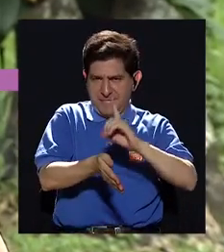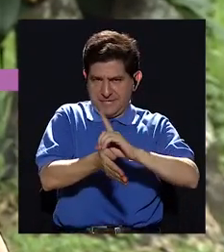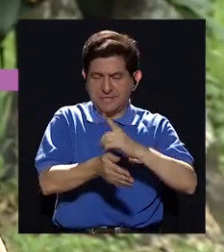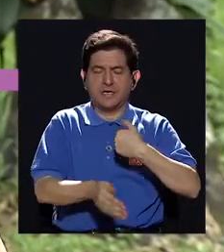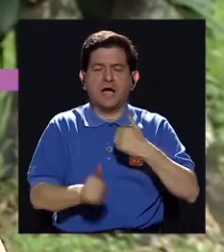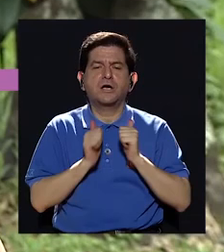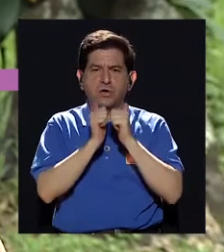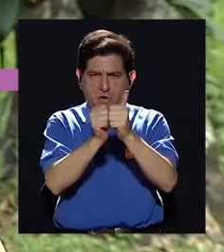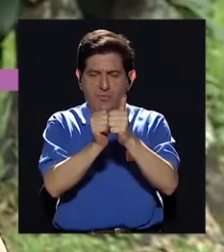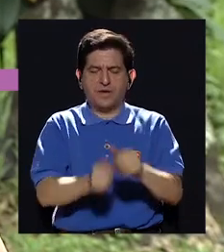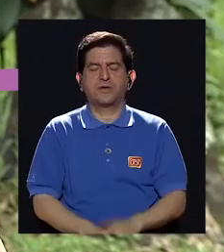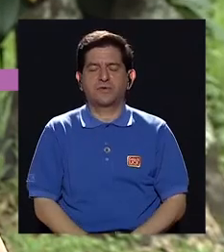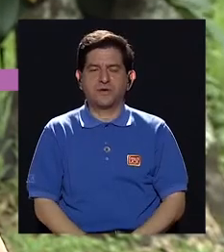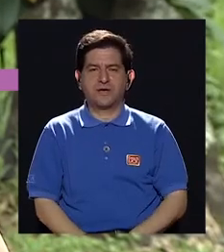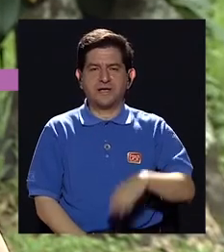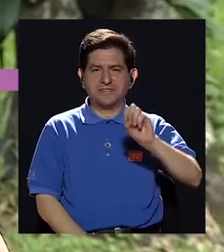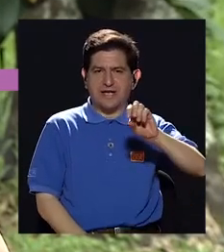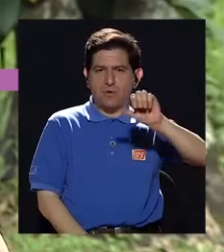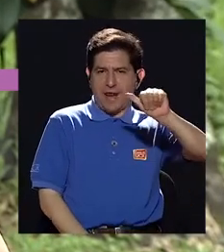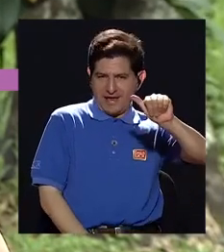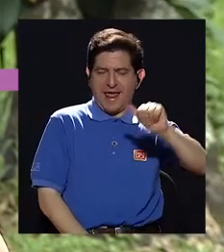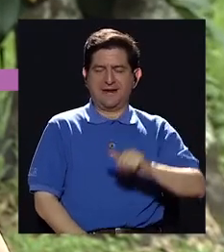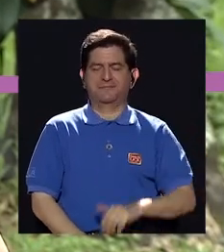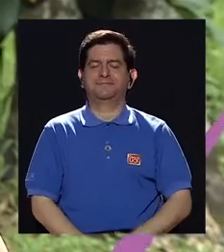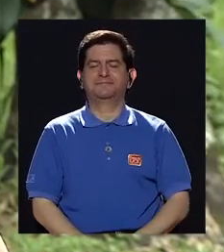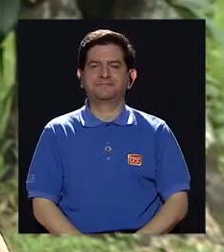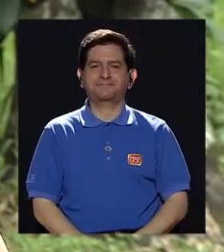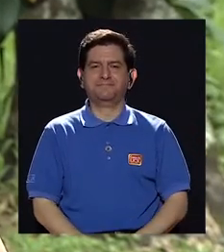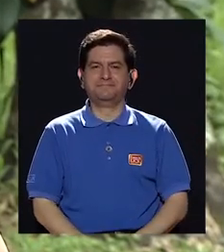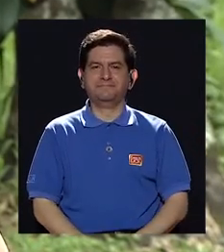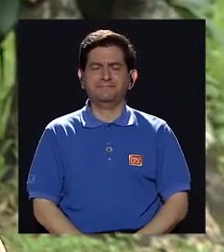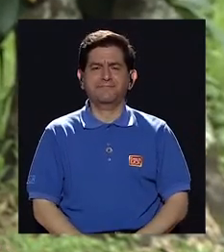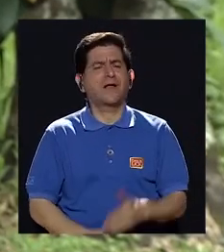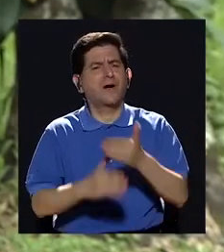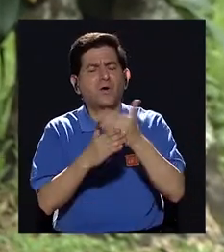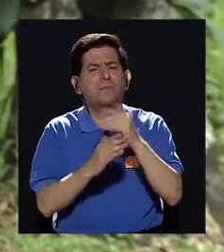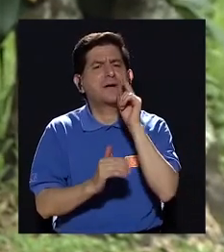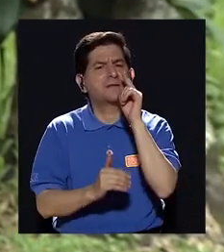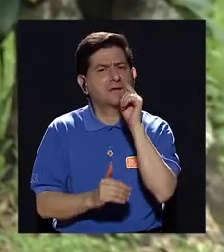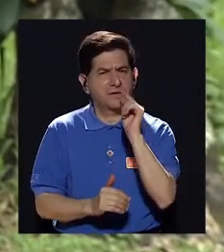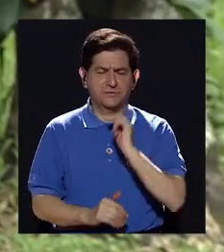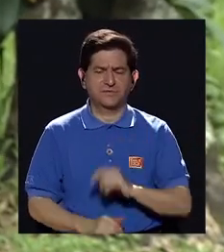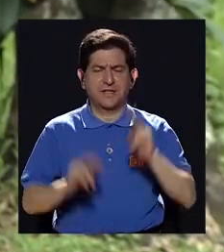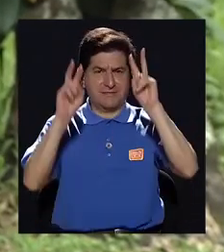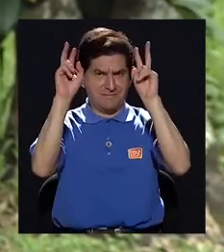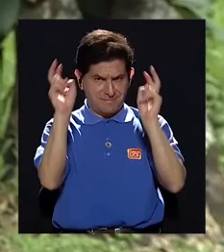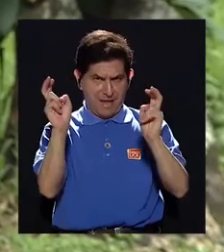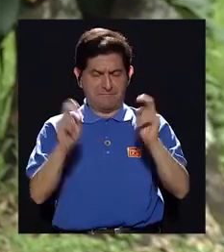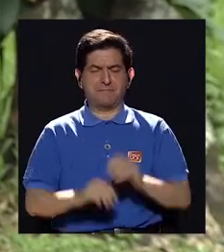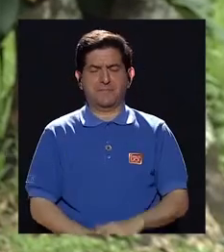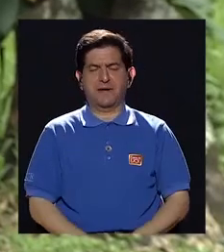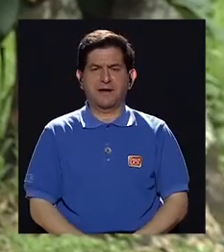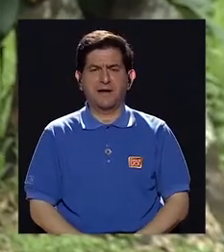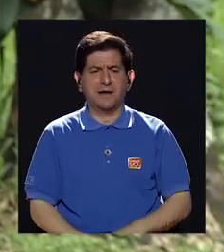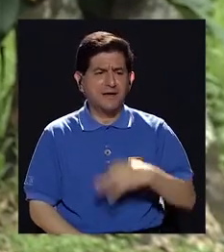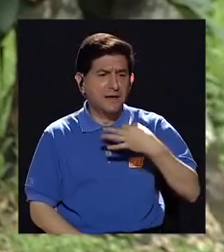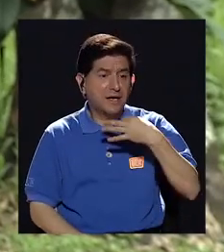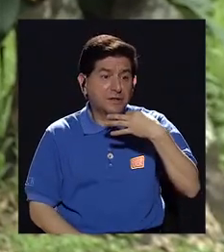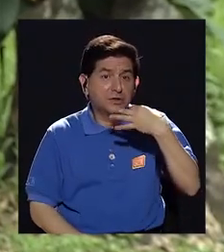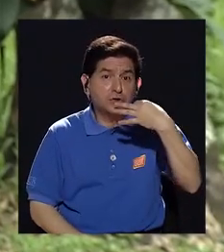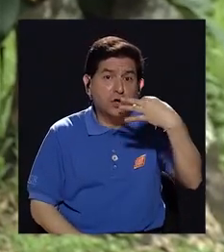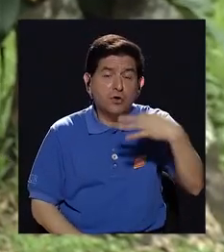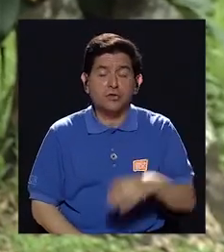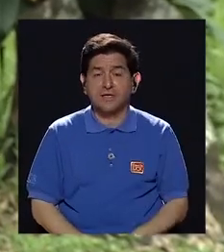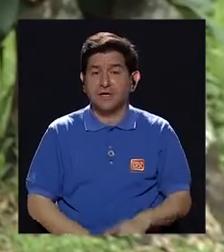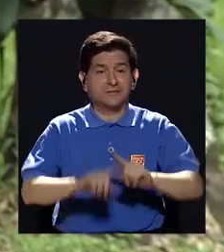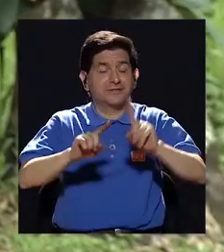les estaré acompañando su servidor, Saúl Aguilar. Y queremos compartir con ustedes un tema que, pues, cada día vamos